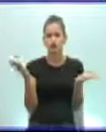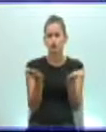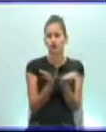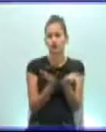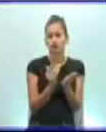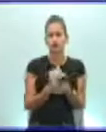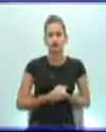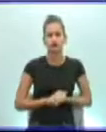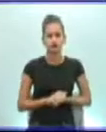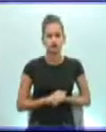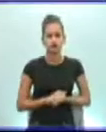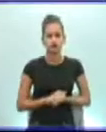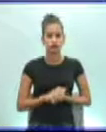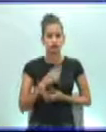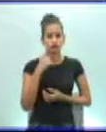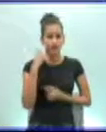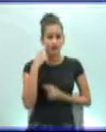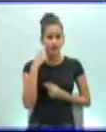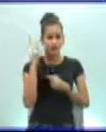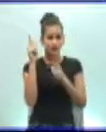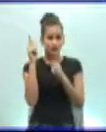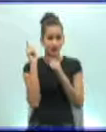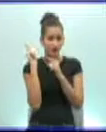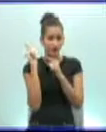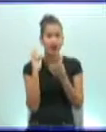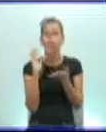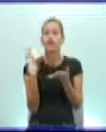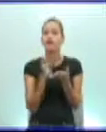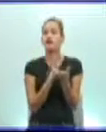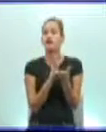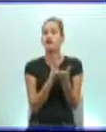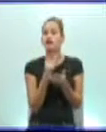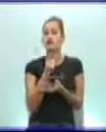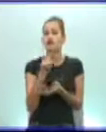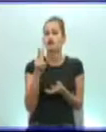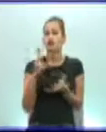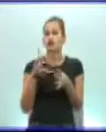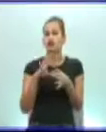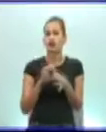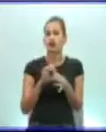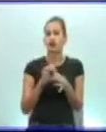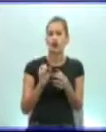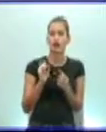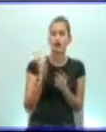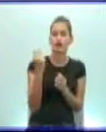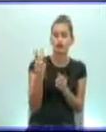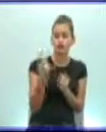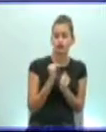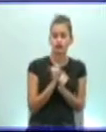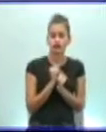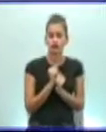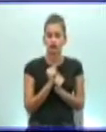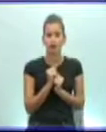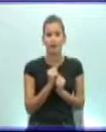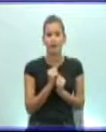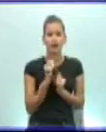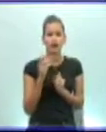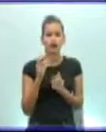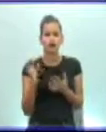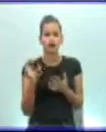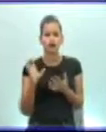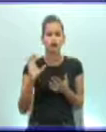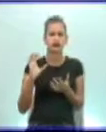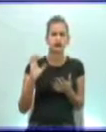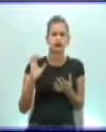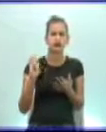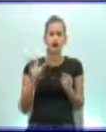Vamos a ver que podemos usar el libro de 12º grado, parte 2, capítulo 4, sistematización, que es el primer capítulo que aparece en este libro.